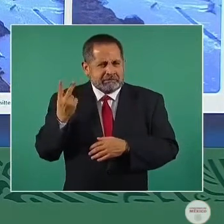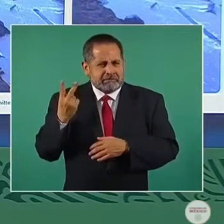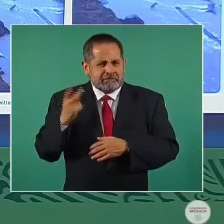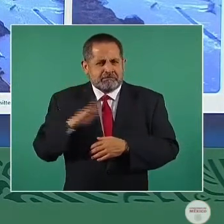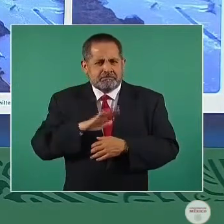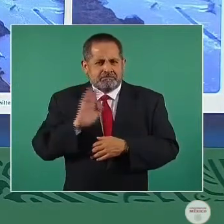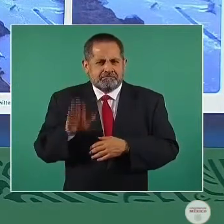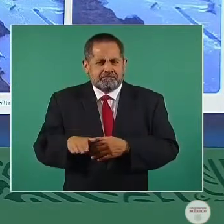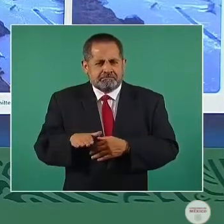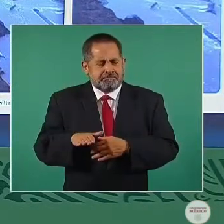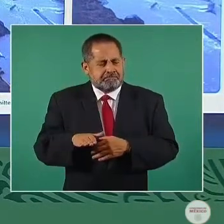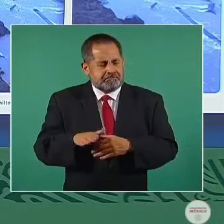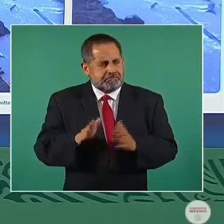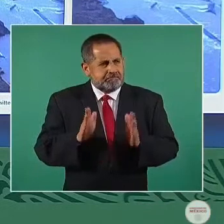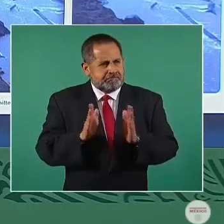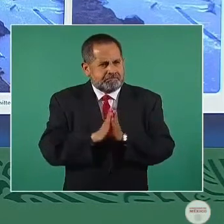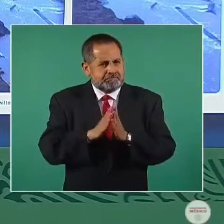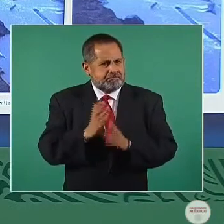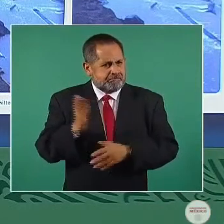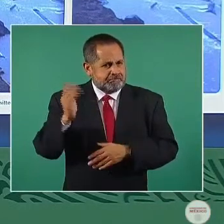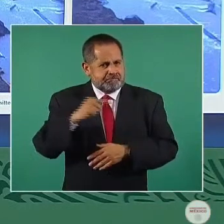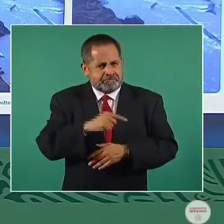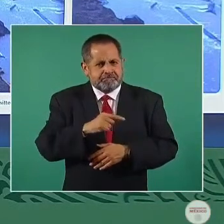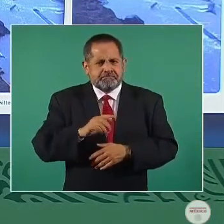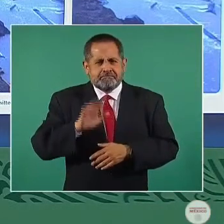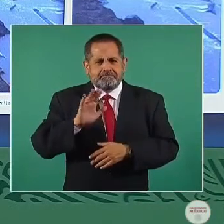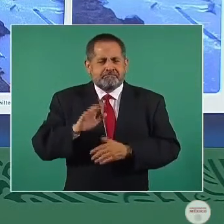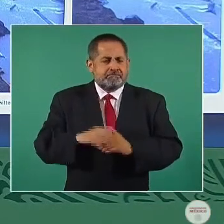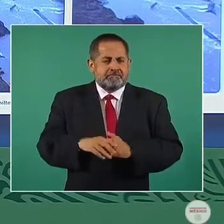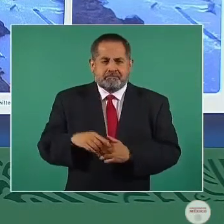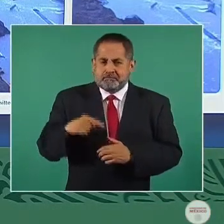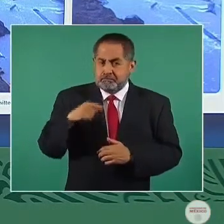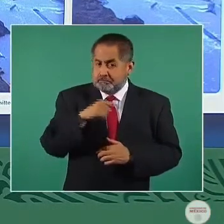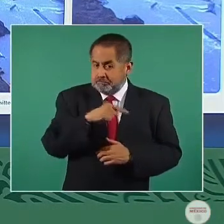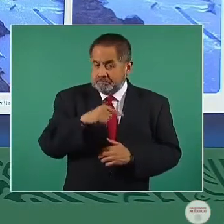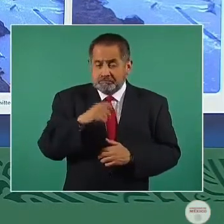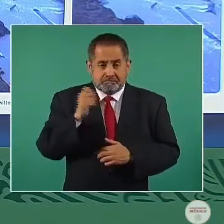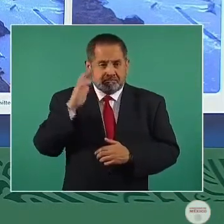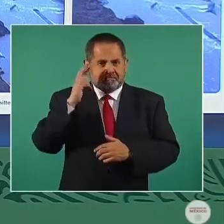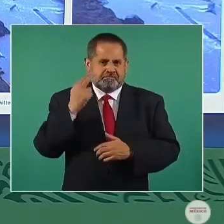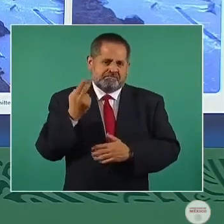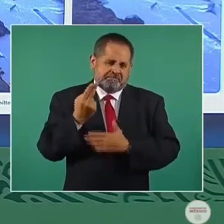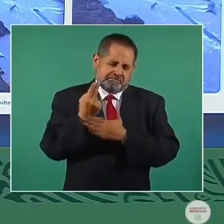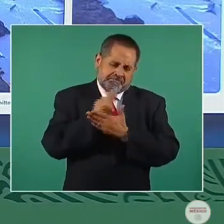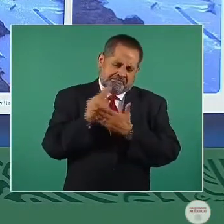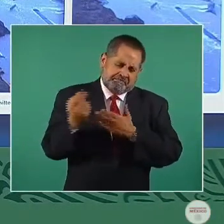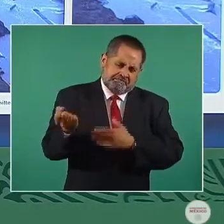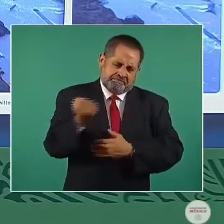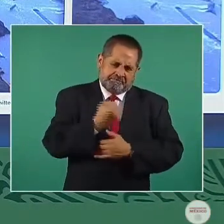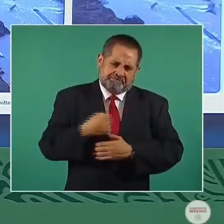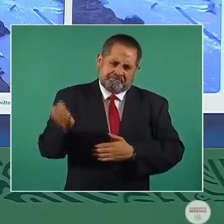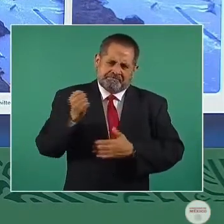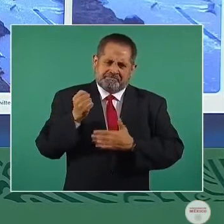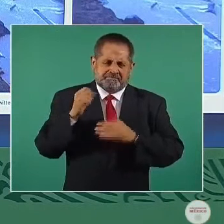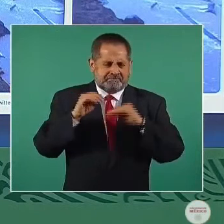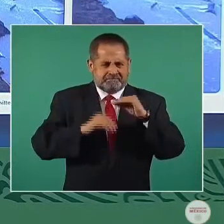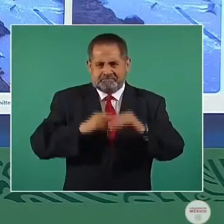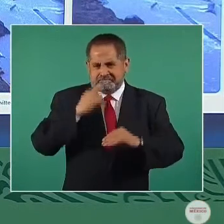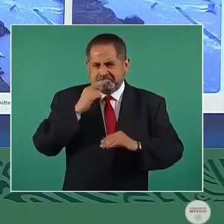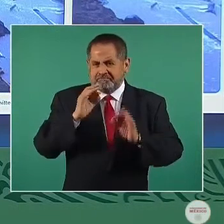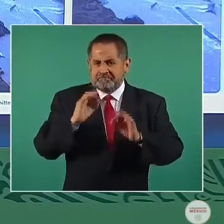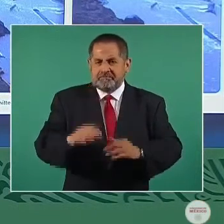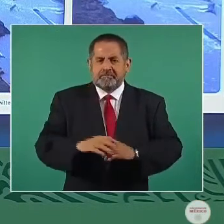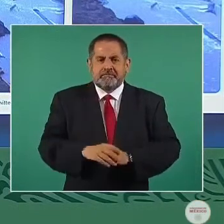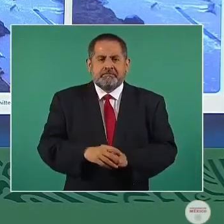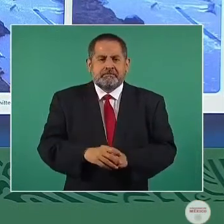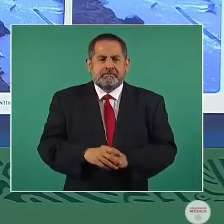su fallecimiento. Y son de lo mejor, de lo mejor.